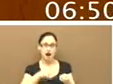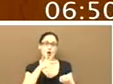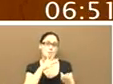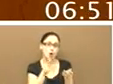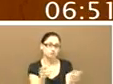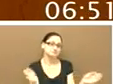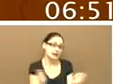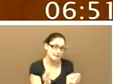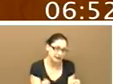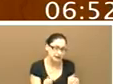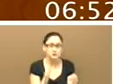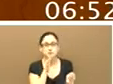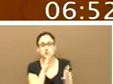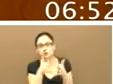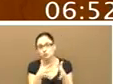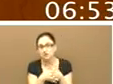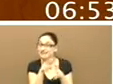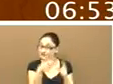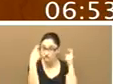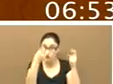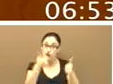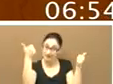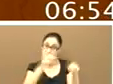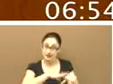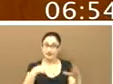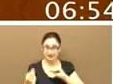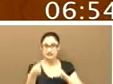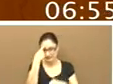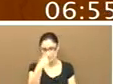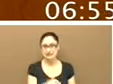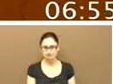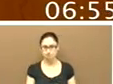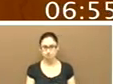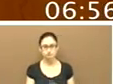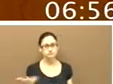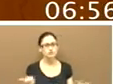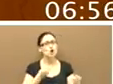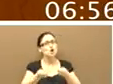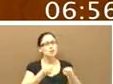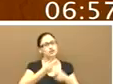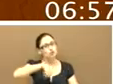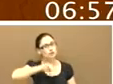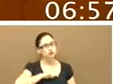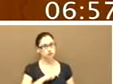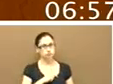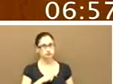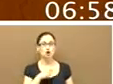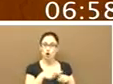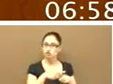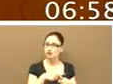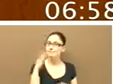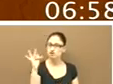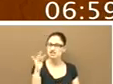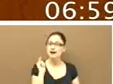más esfuerzo debe hacer para adaptarse a ese cambio y nuestro comercio tiene también fortalezas su pequeña